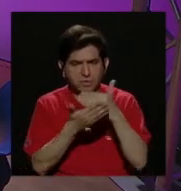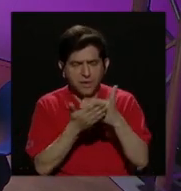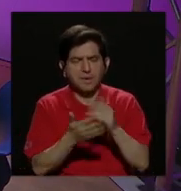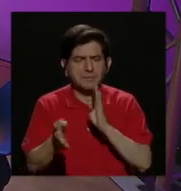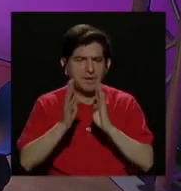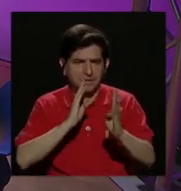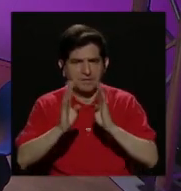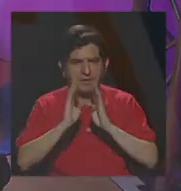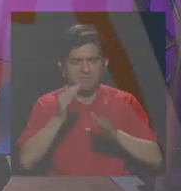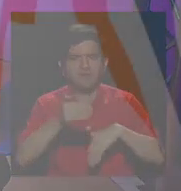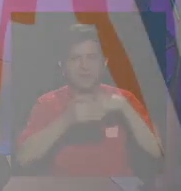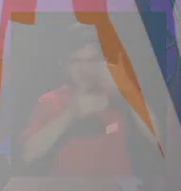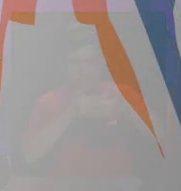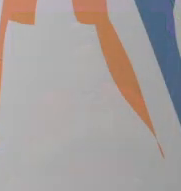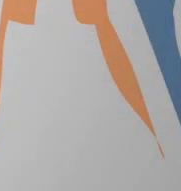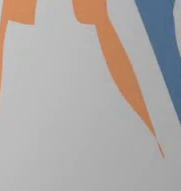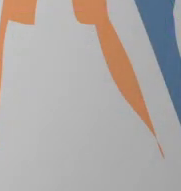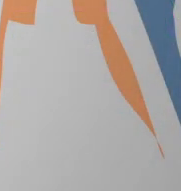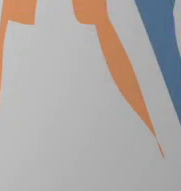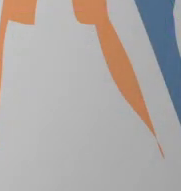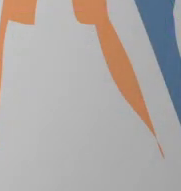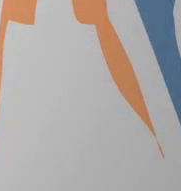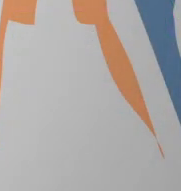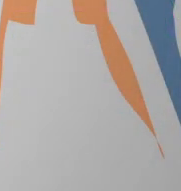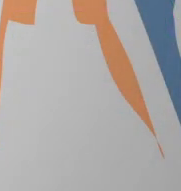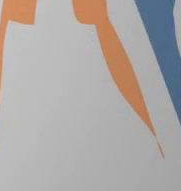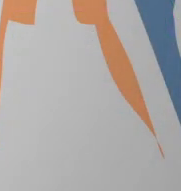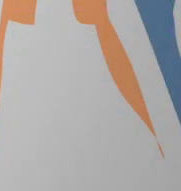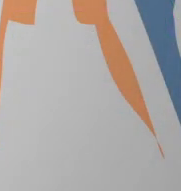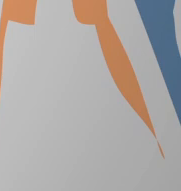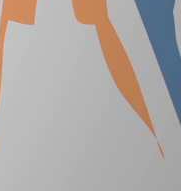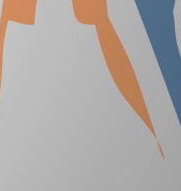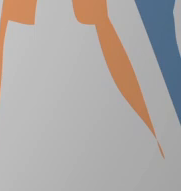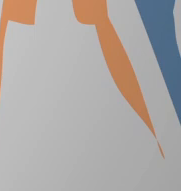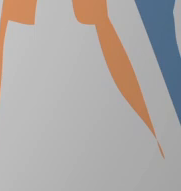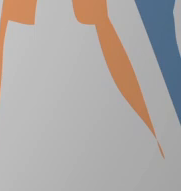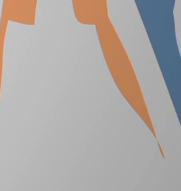vamos a mencionar más adelante. Entonces, regresamos.